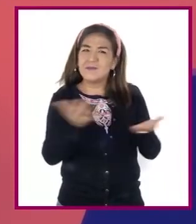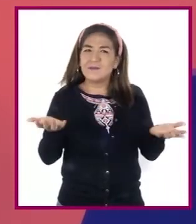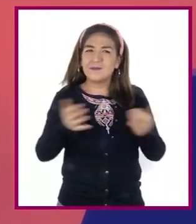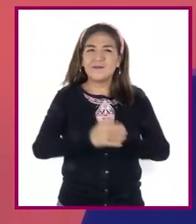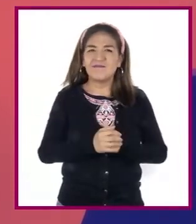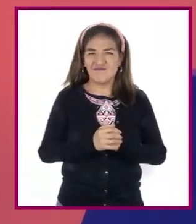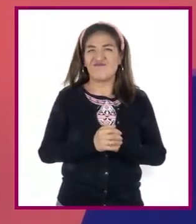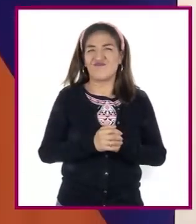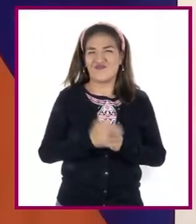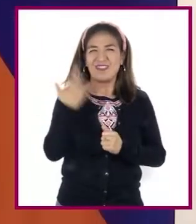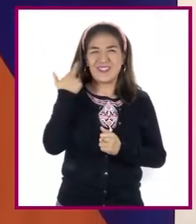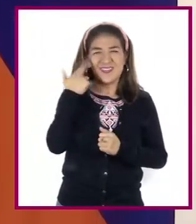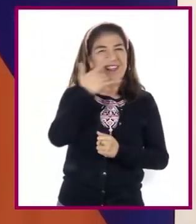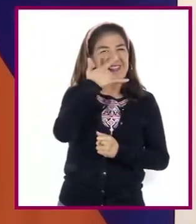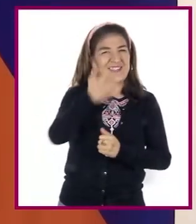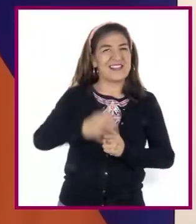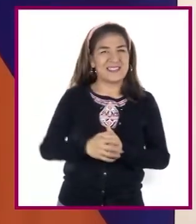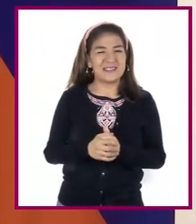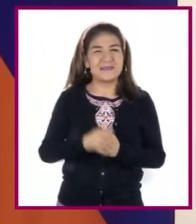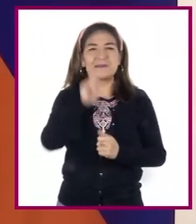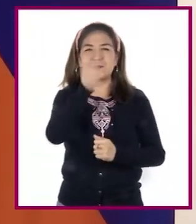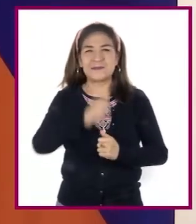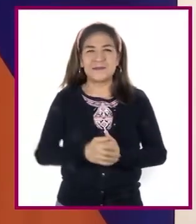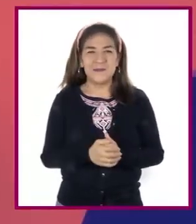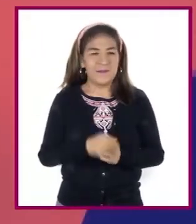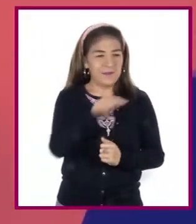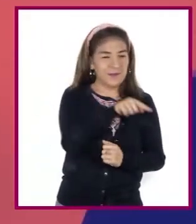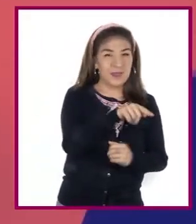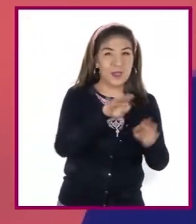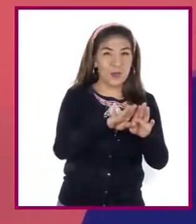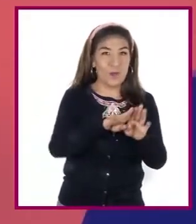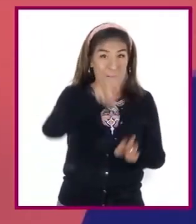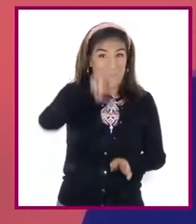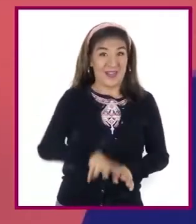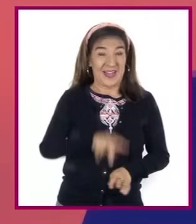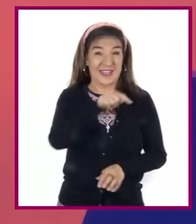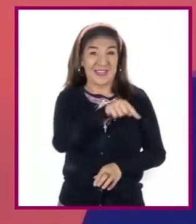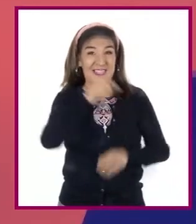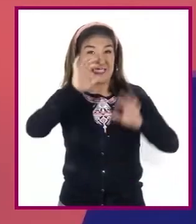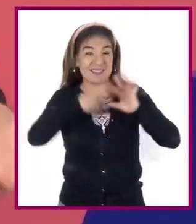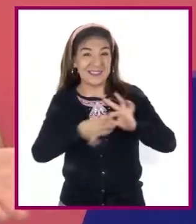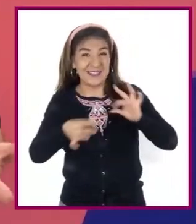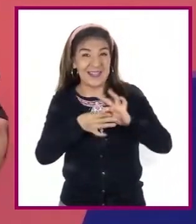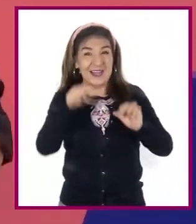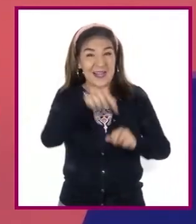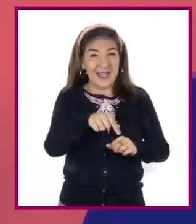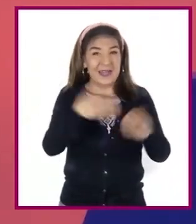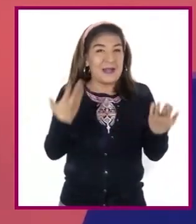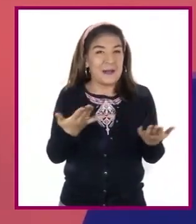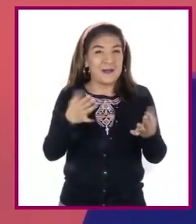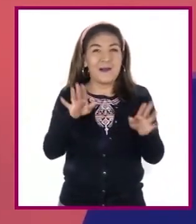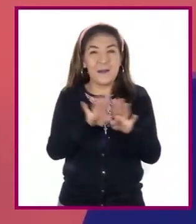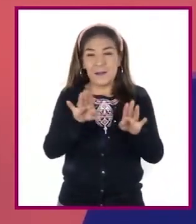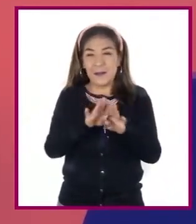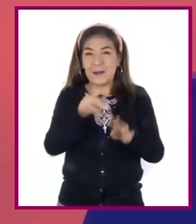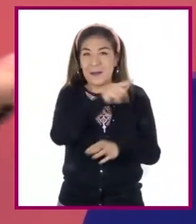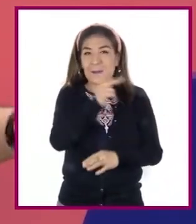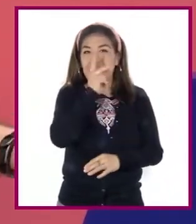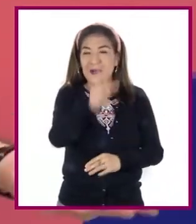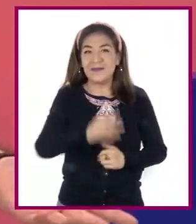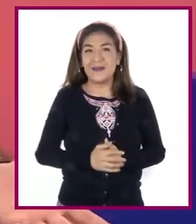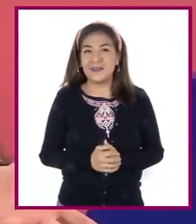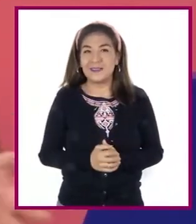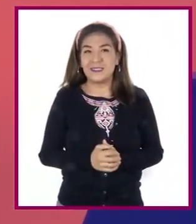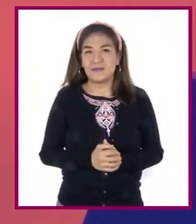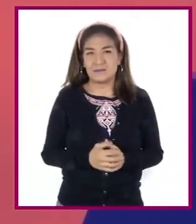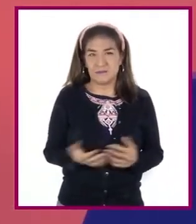Es raro, profesora, porque por un lado sé que no es algo cierto, digamos, no es algo real, porque las palabras